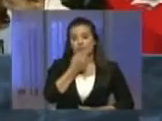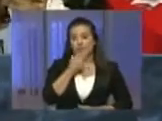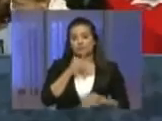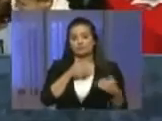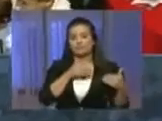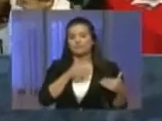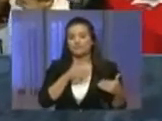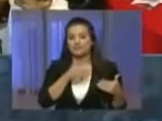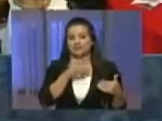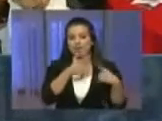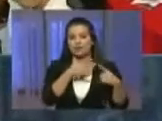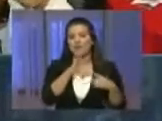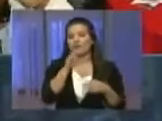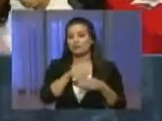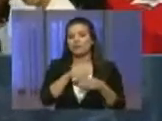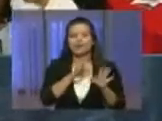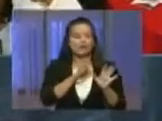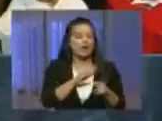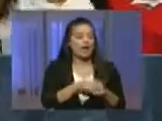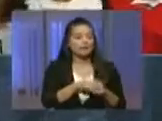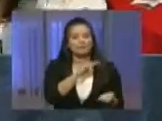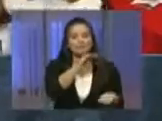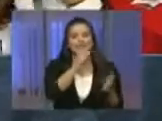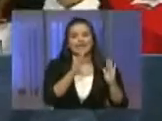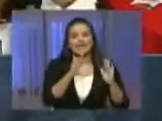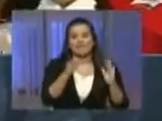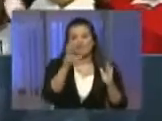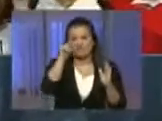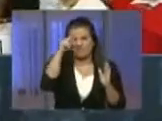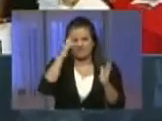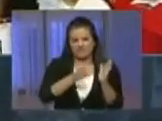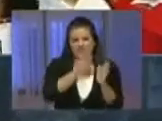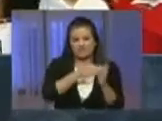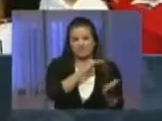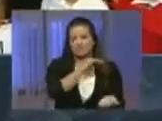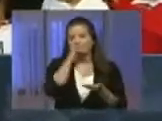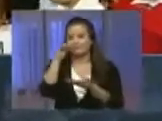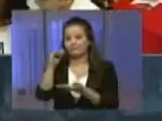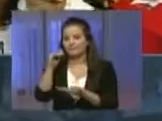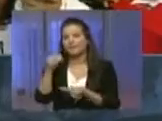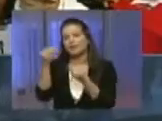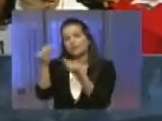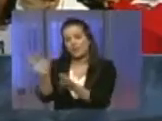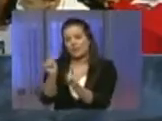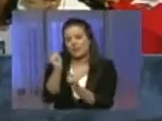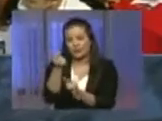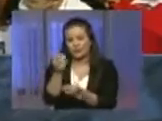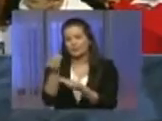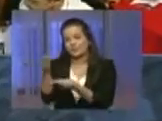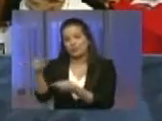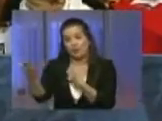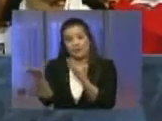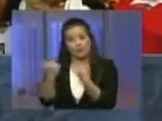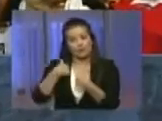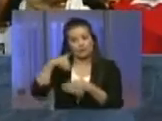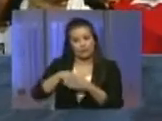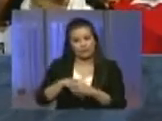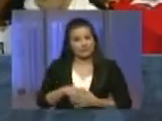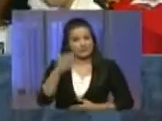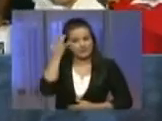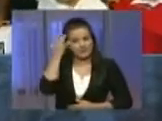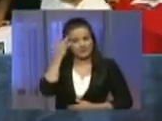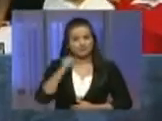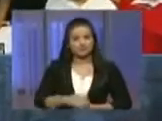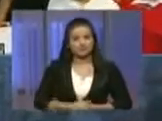con un poquito de cemento con una lata de cin A eso le cantó Ali primera cada 5 años se acordaban que había el pueblo